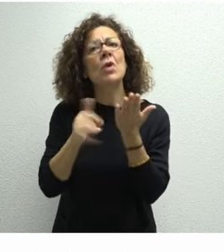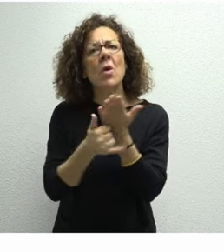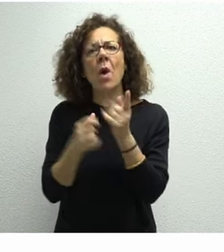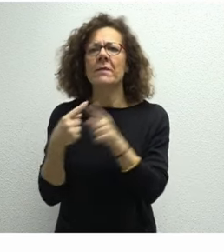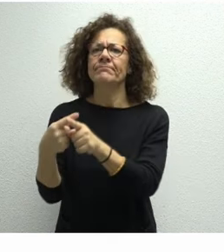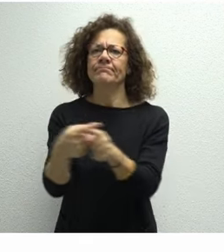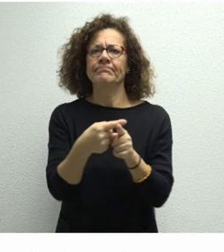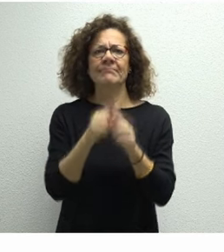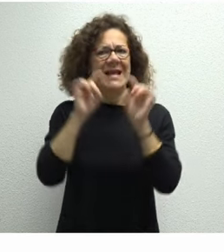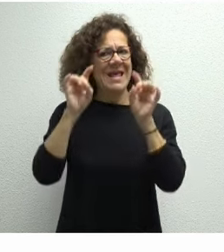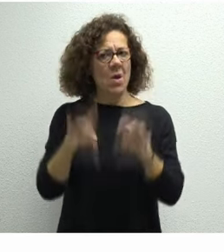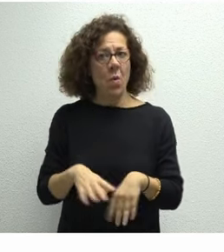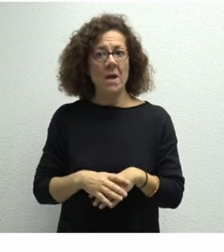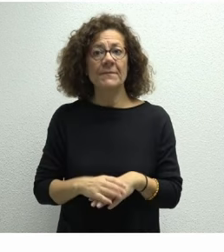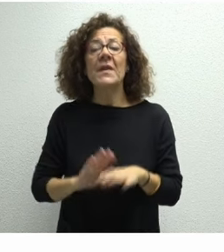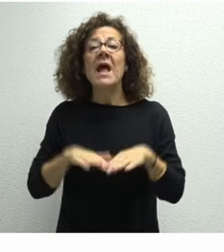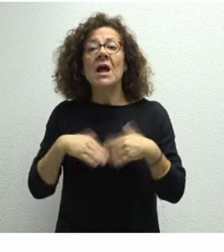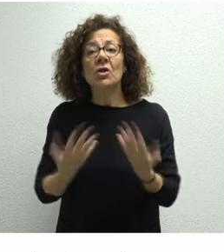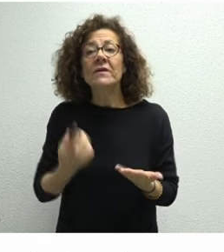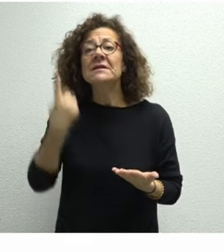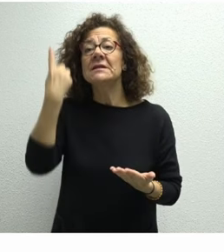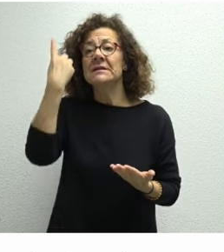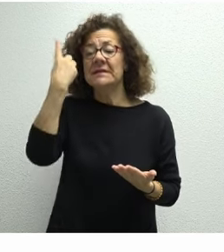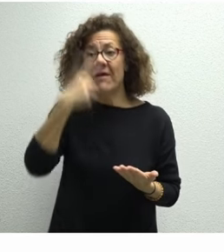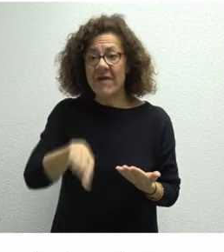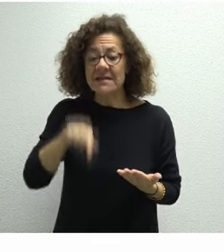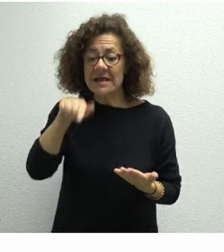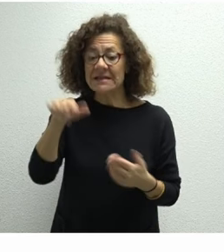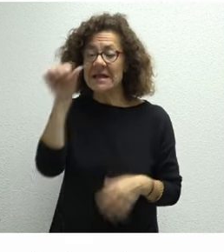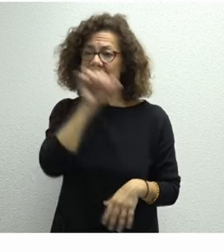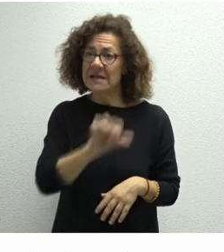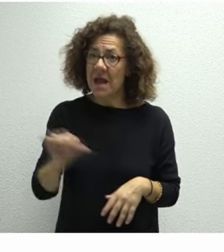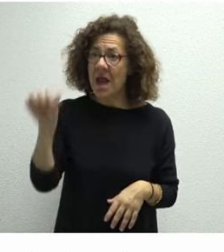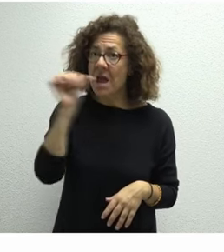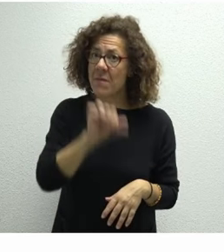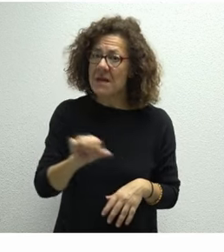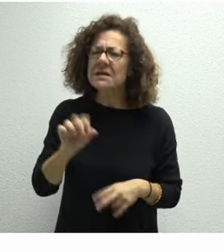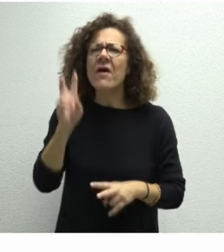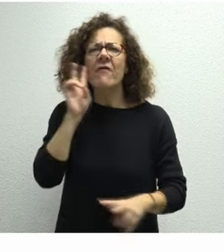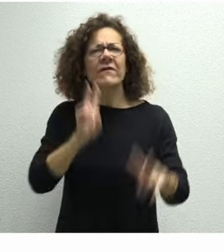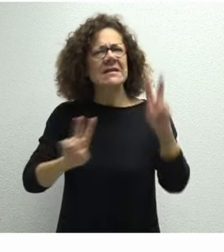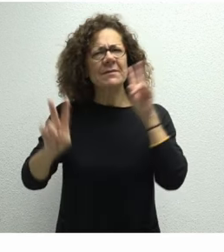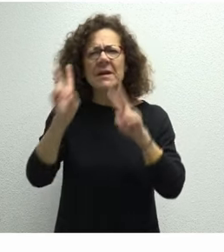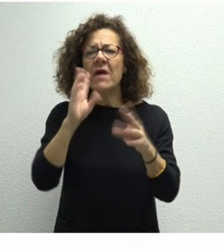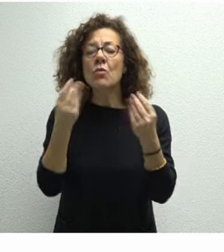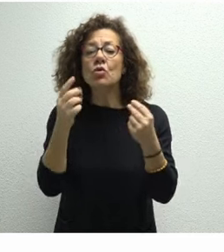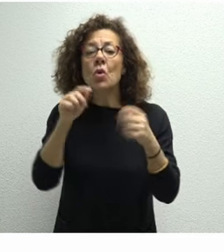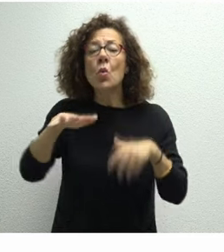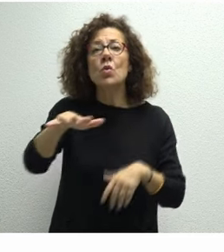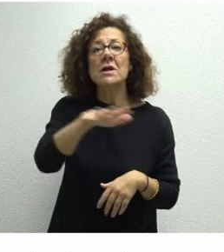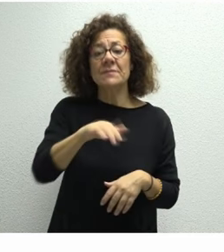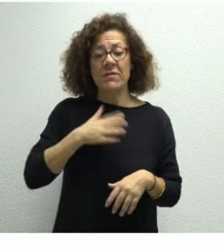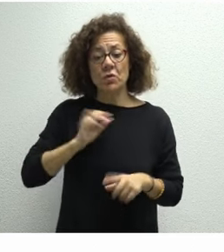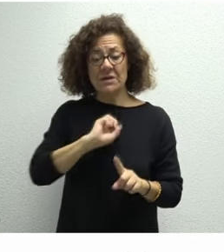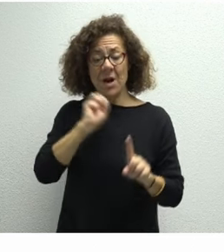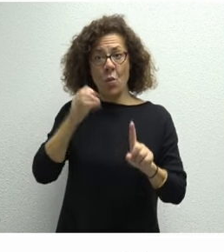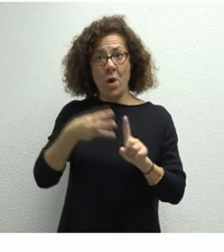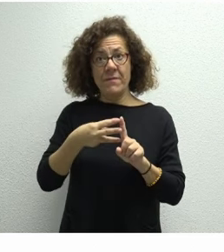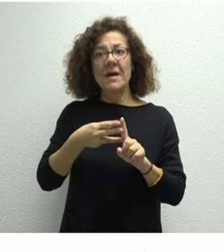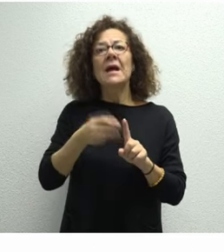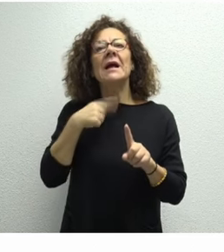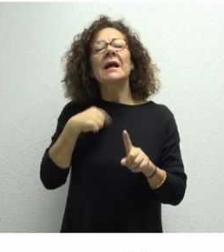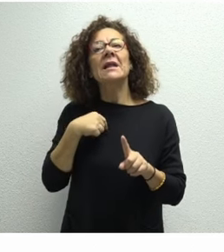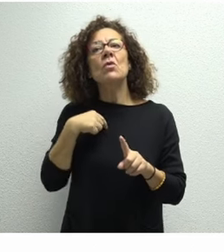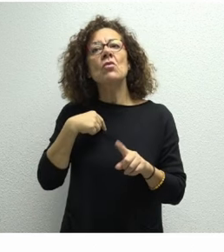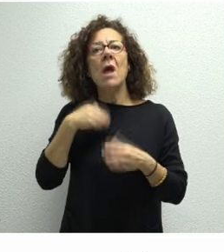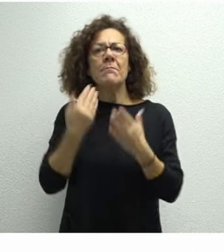entonces hemos eh sabéis que estas semanas hemos dado mucha visibilidad a un espacio en nuestra web eh que tiene